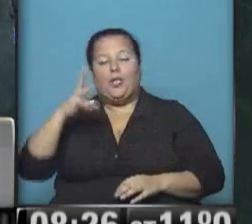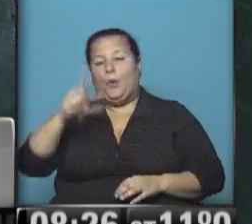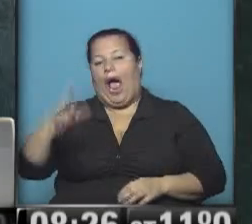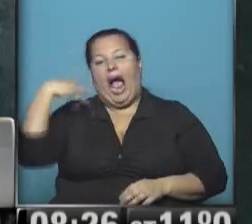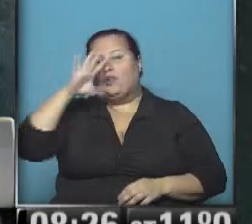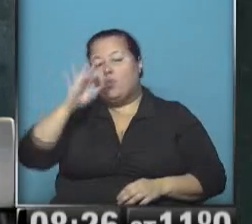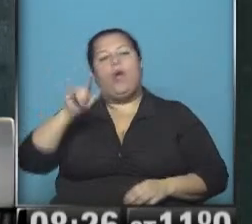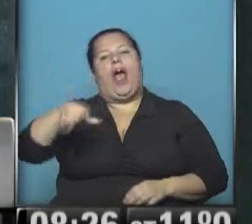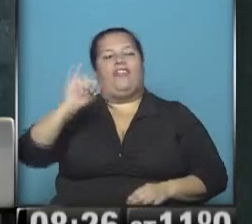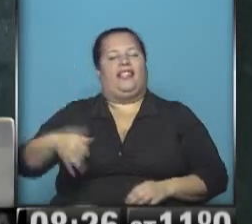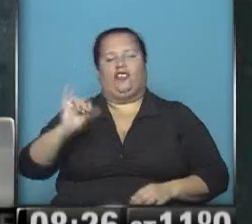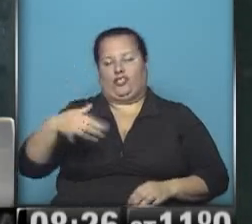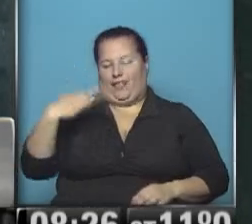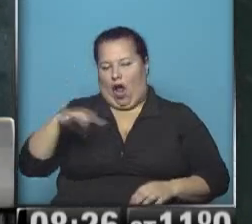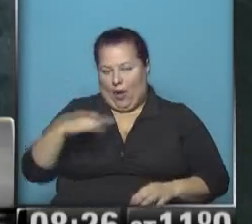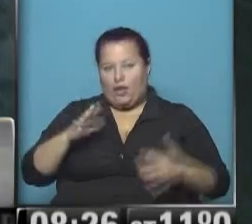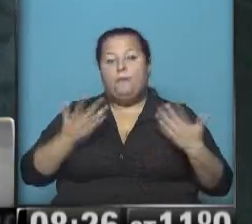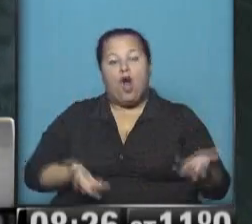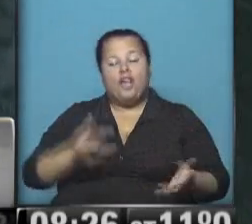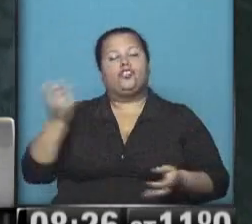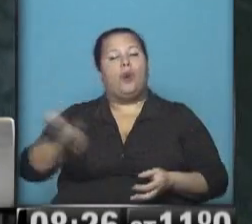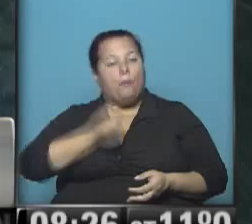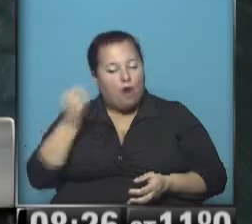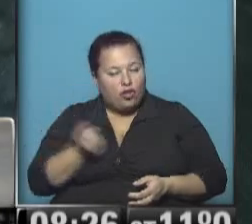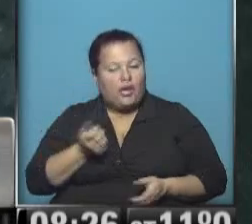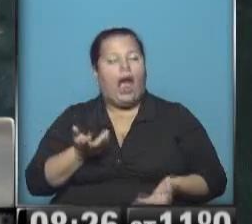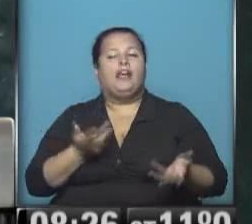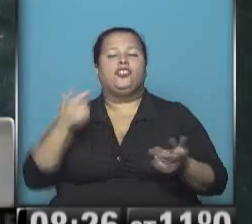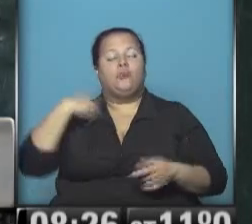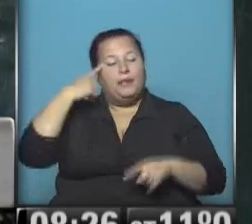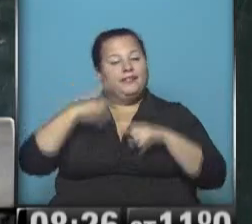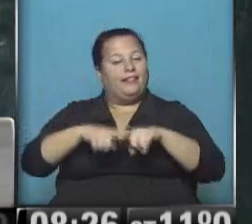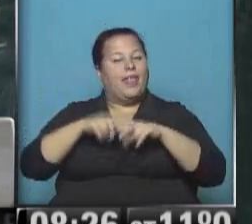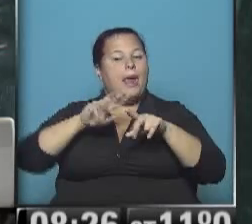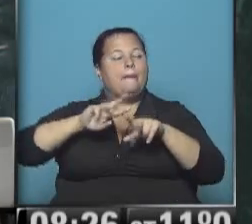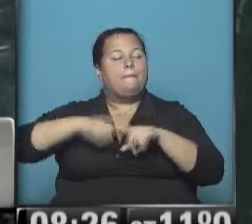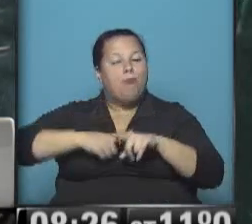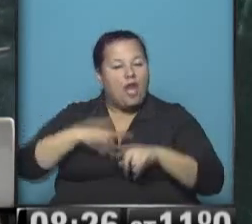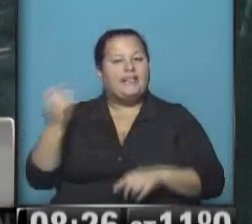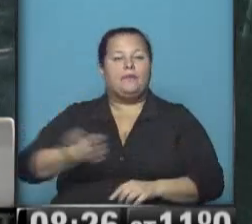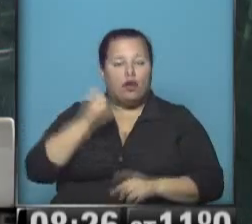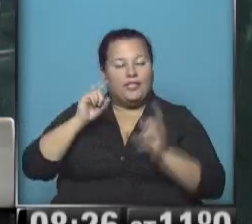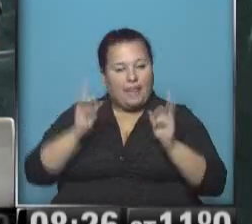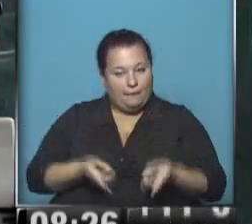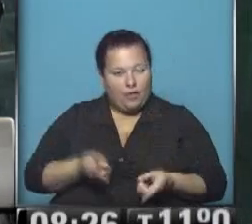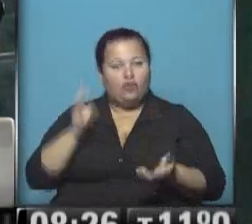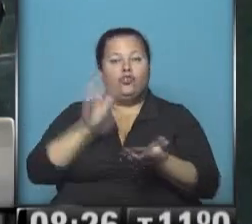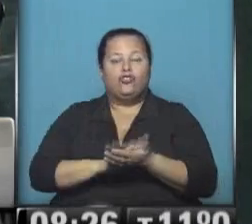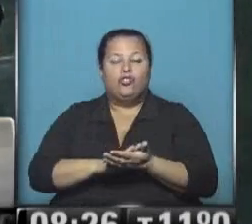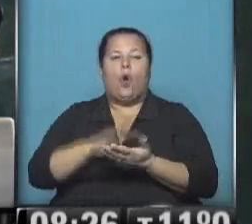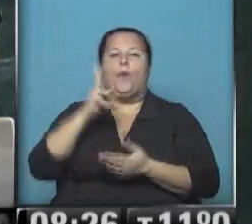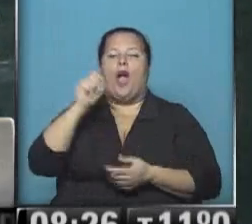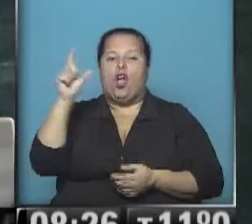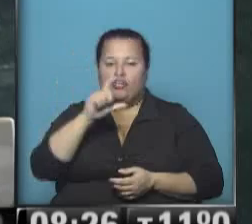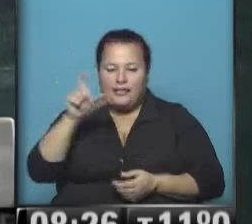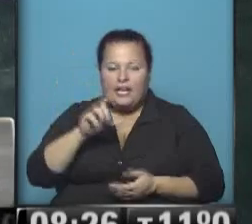lo que no hacían por sí mismo así es por eso es importante y yo creo que la discusión política es importante también respecto al rol del banco